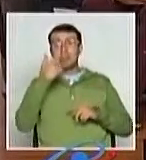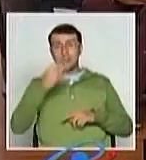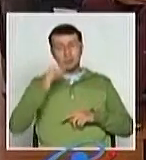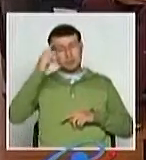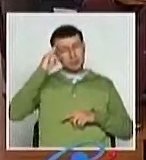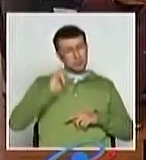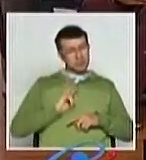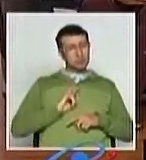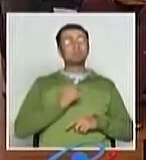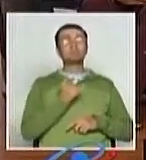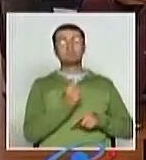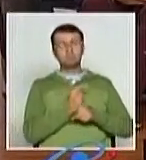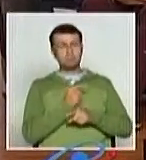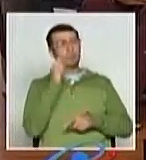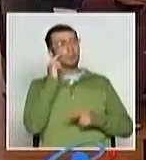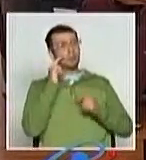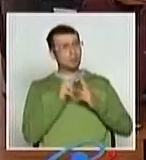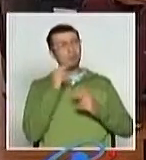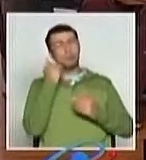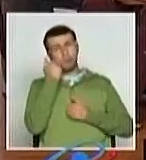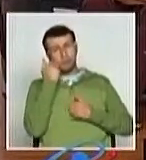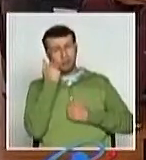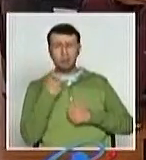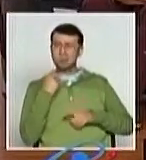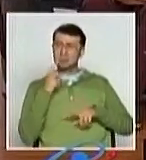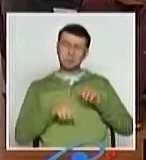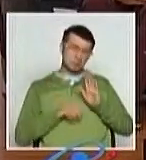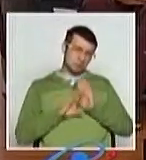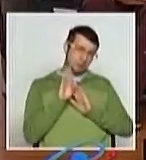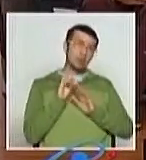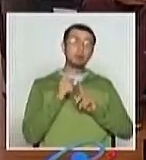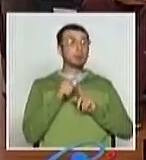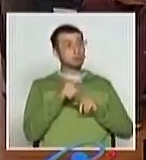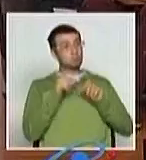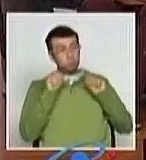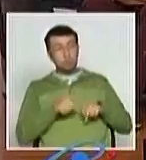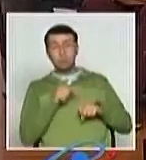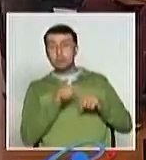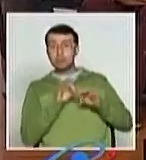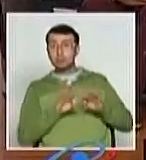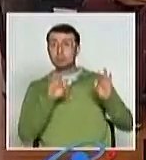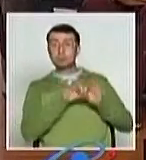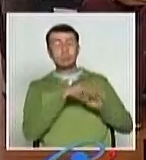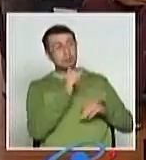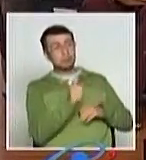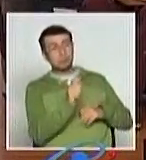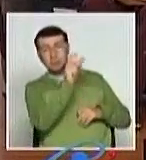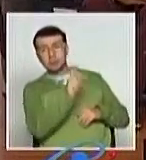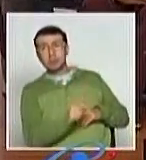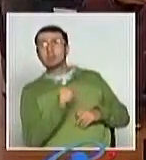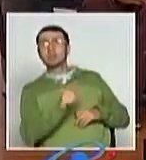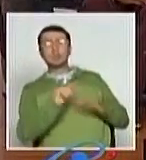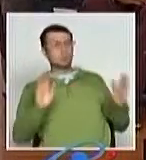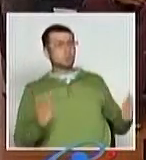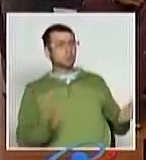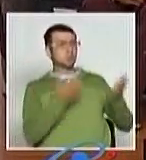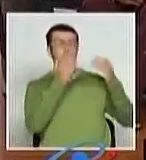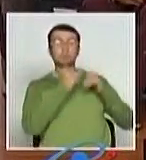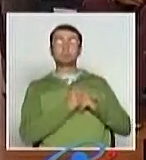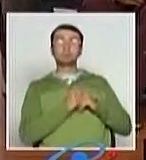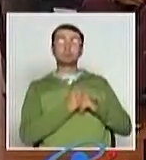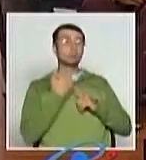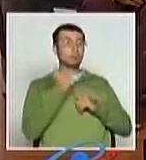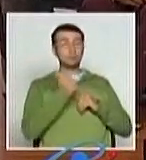físico siente como es una enfermedad y que no puede ser productivos cuando lo verdaderamente importante es que ese ser humano restablezca el bienestar y que le